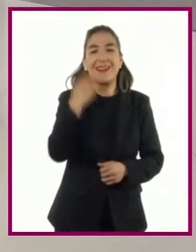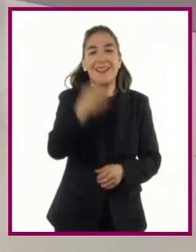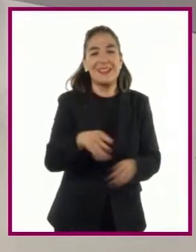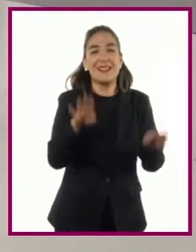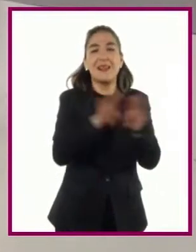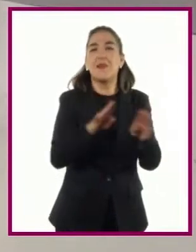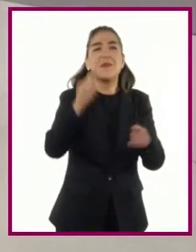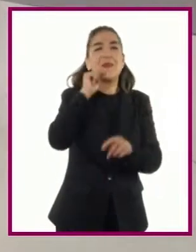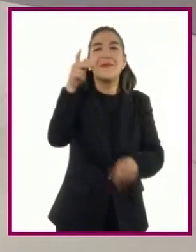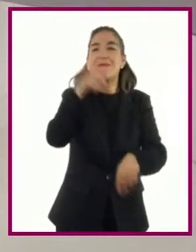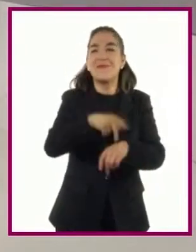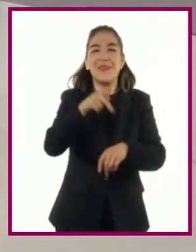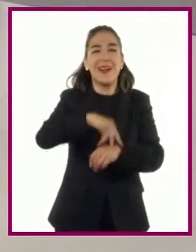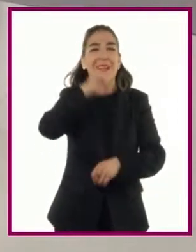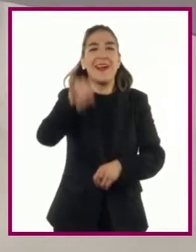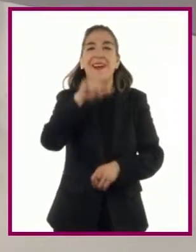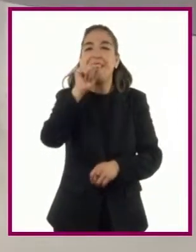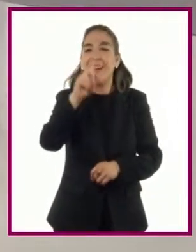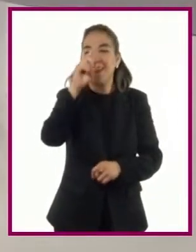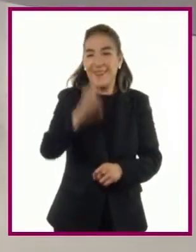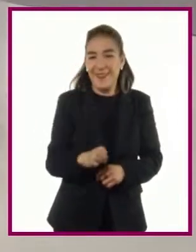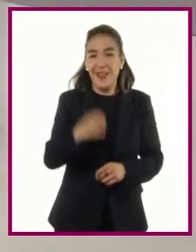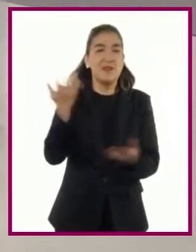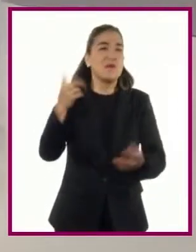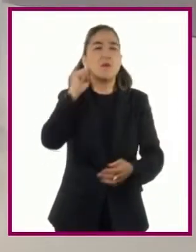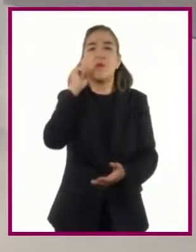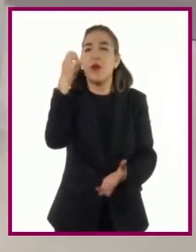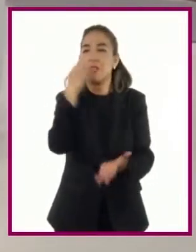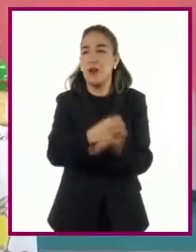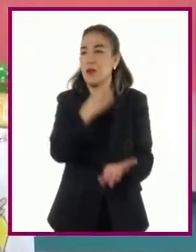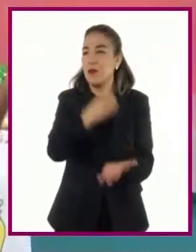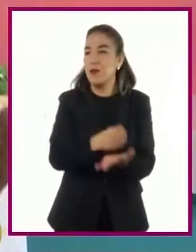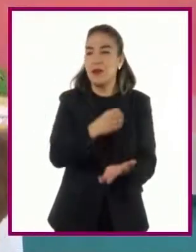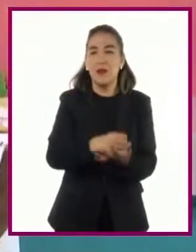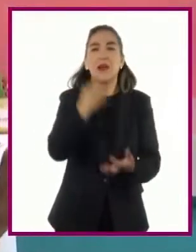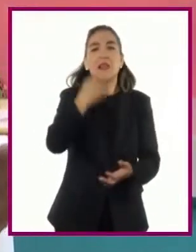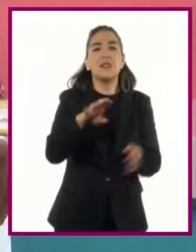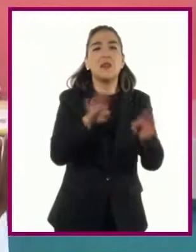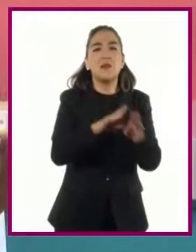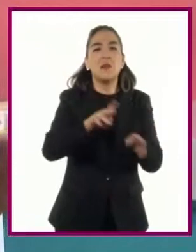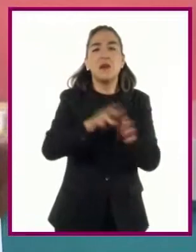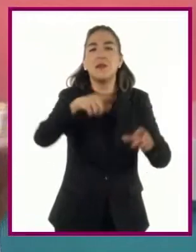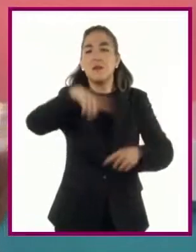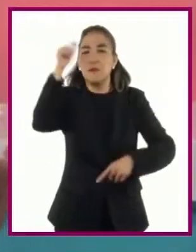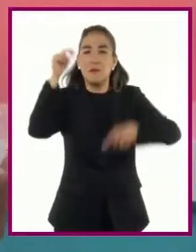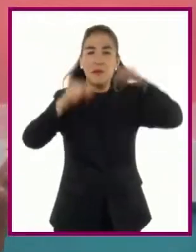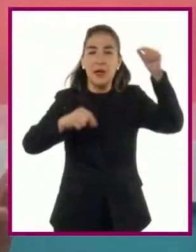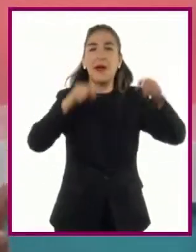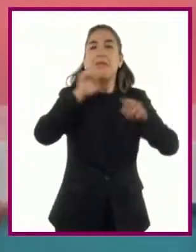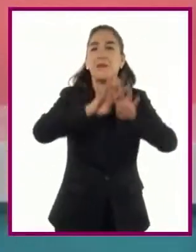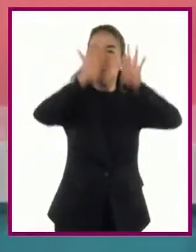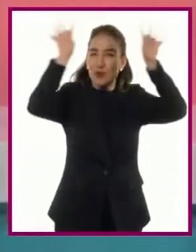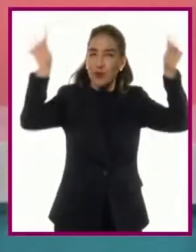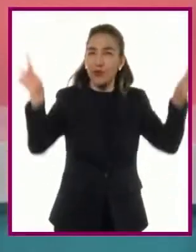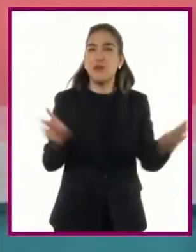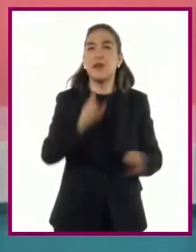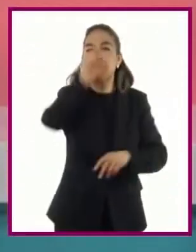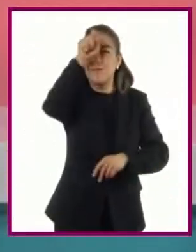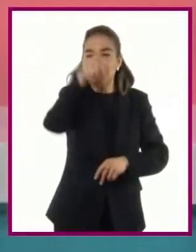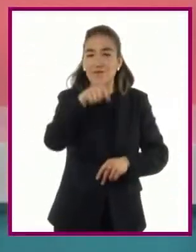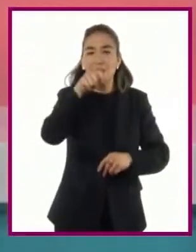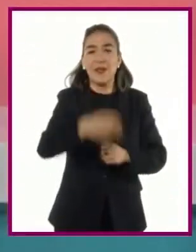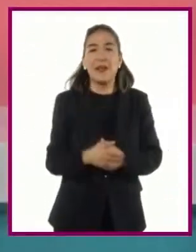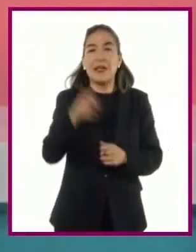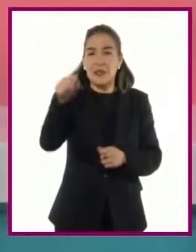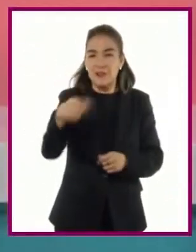sea jade, aunque sea oro, ancho plumaje de quetzal, que lo haga yo durar